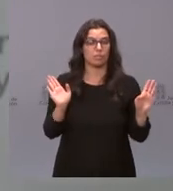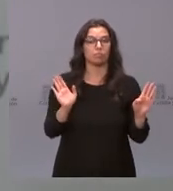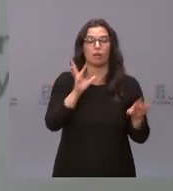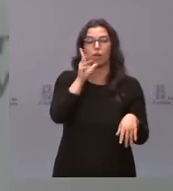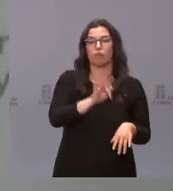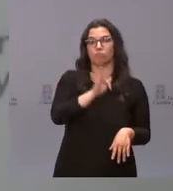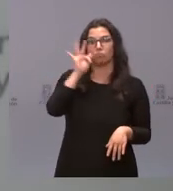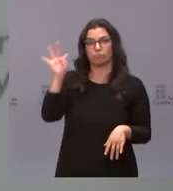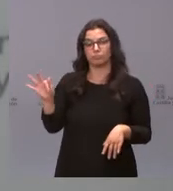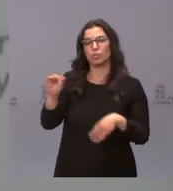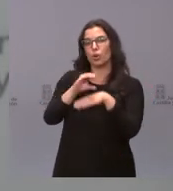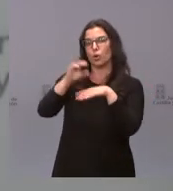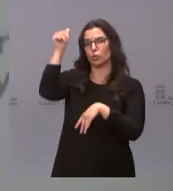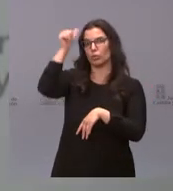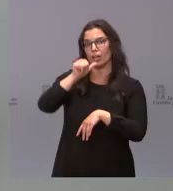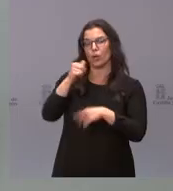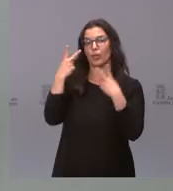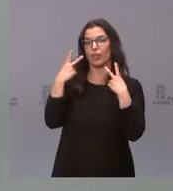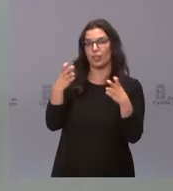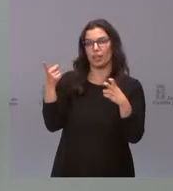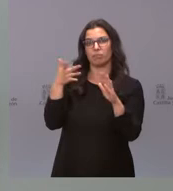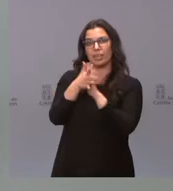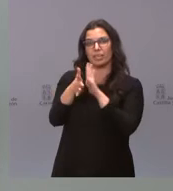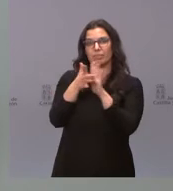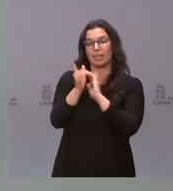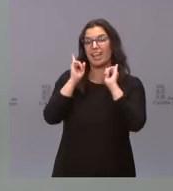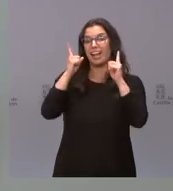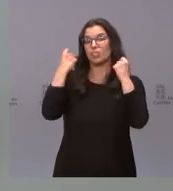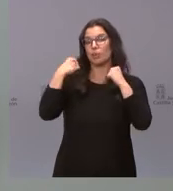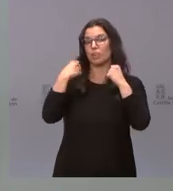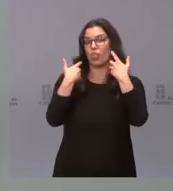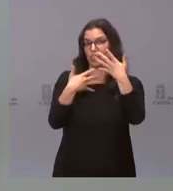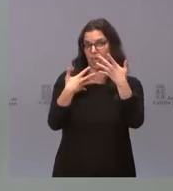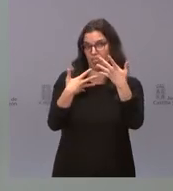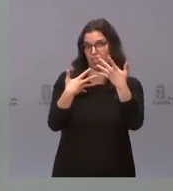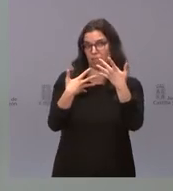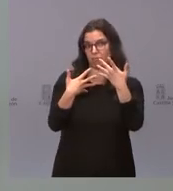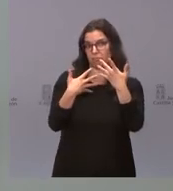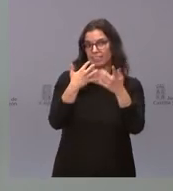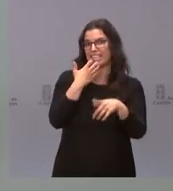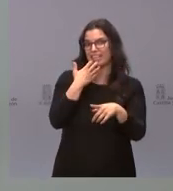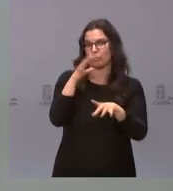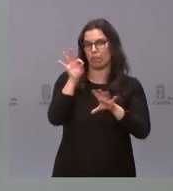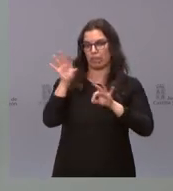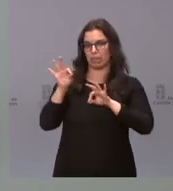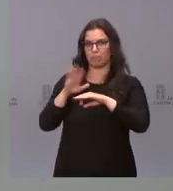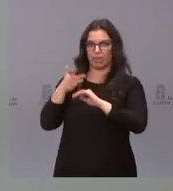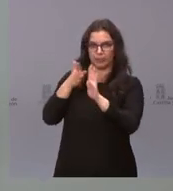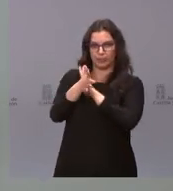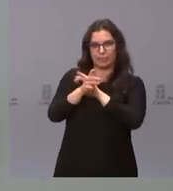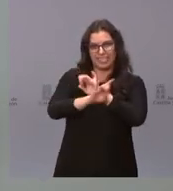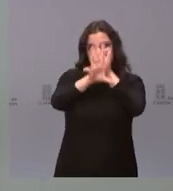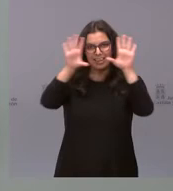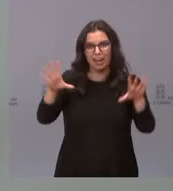dejo al consejero de hacienda que explique los diez supuestos prácticos que hemos seleccionado para que todo el mundo sea